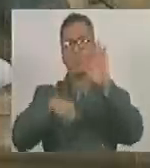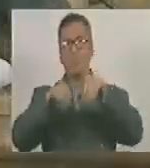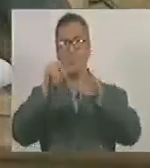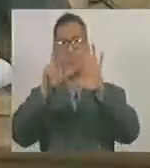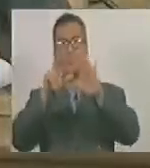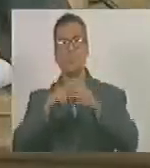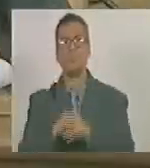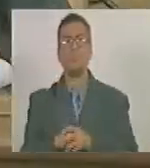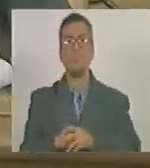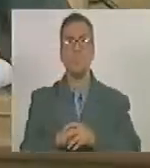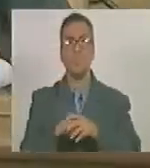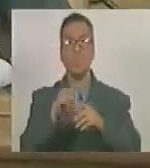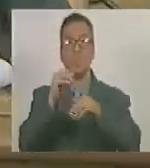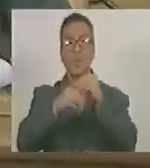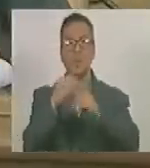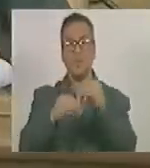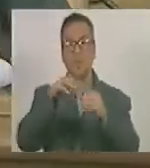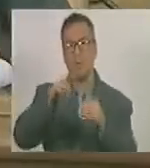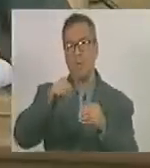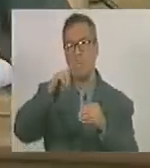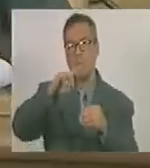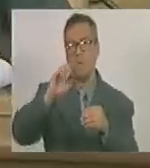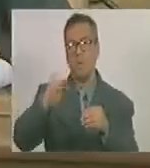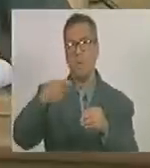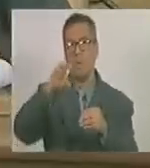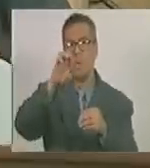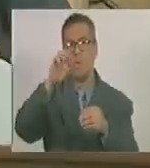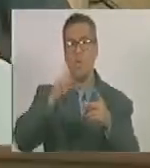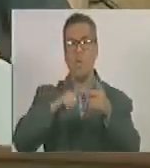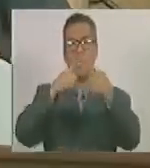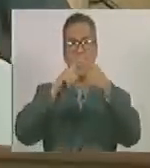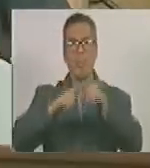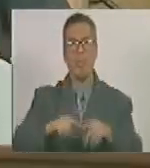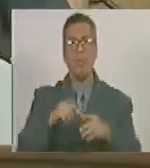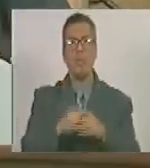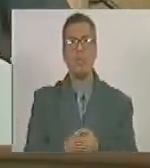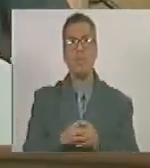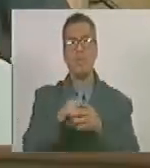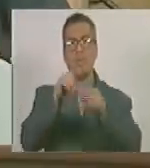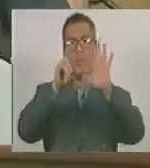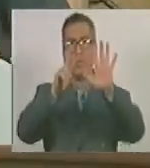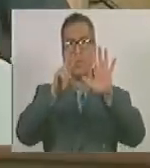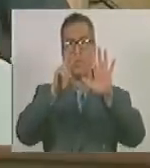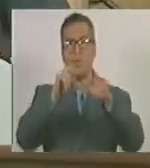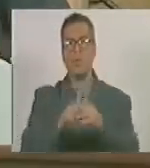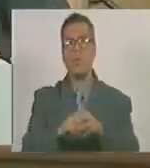6.560.218. Enrique Octavio Márquez Pérez, titular de la cédula de identidad